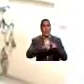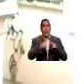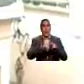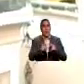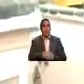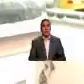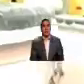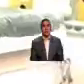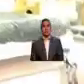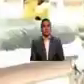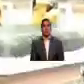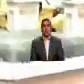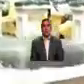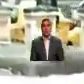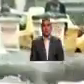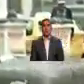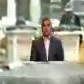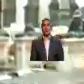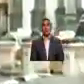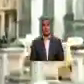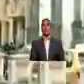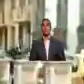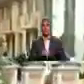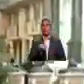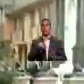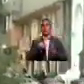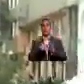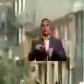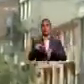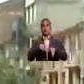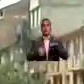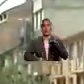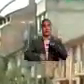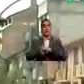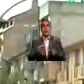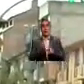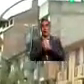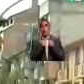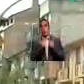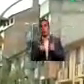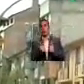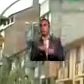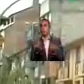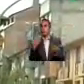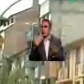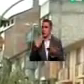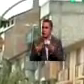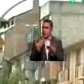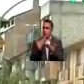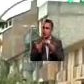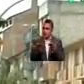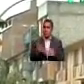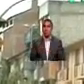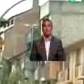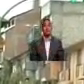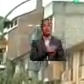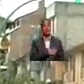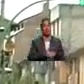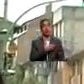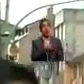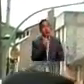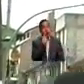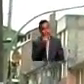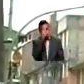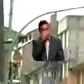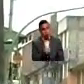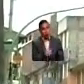de la municipalidad y ponernos en un lugar seguro. Muchísimas gracias, muy amable a usted, caballero. Buenos días,